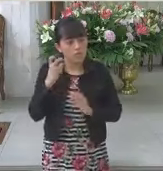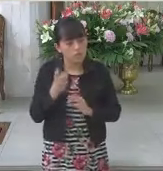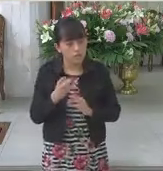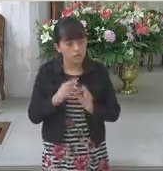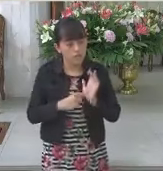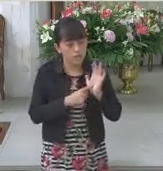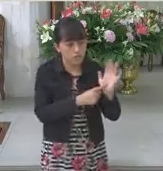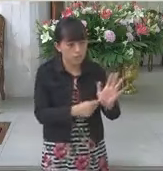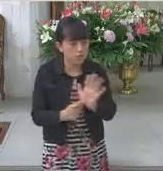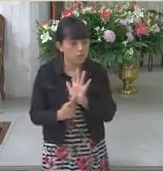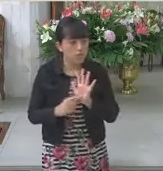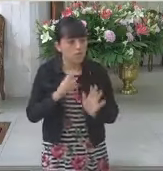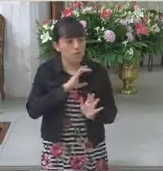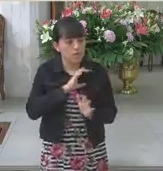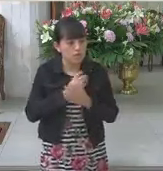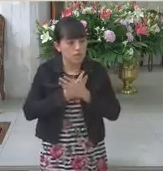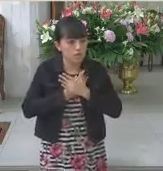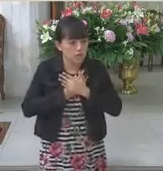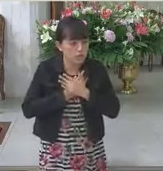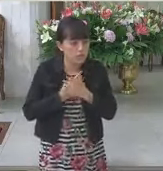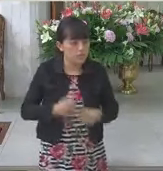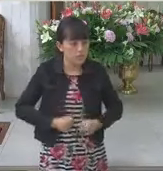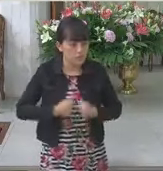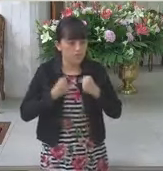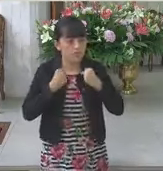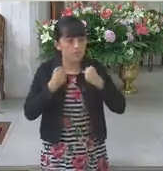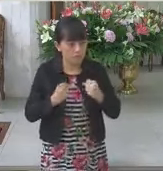el conflicto